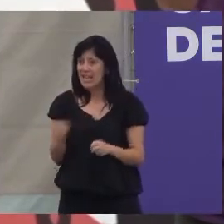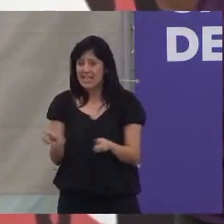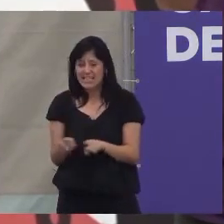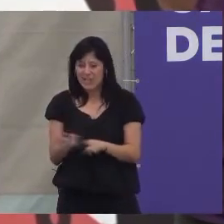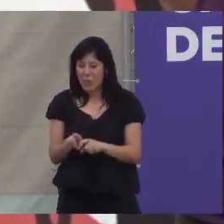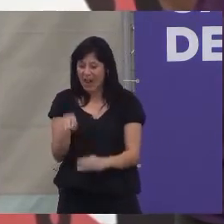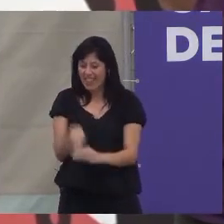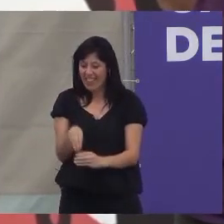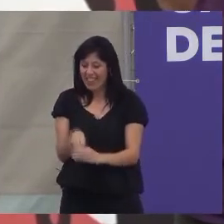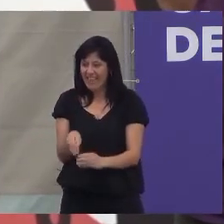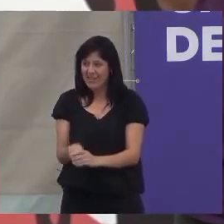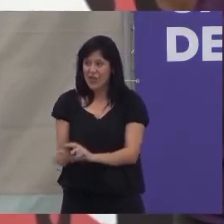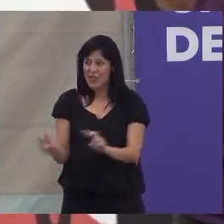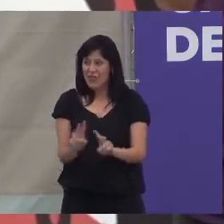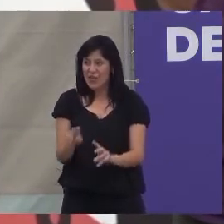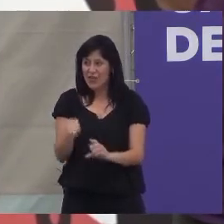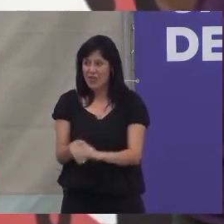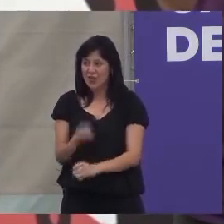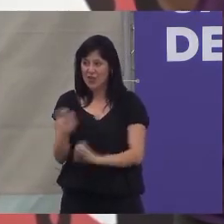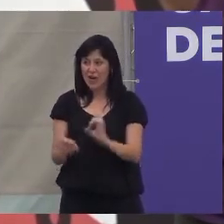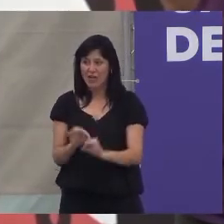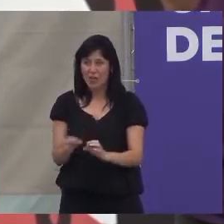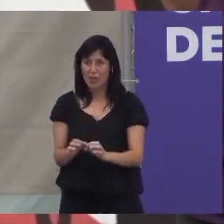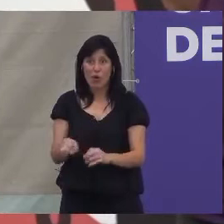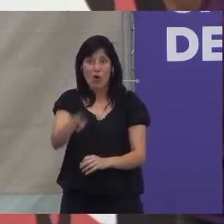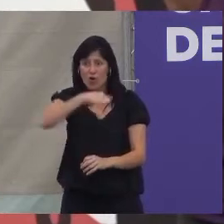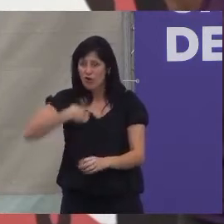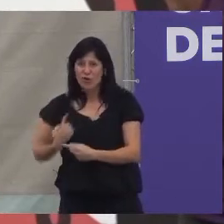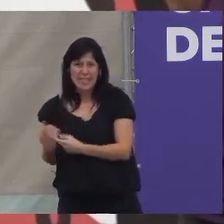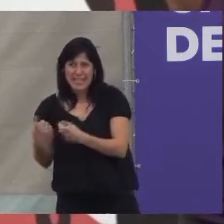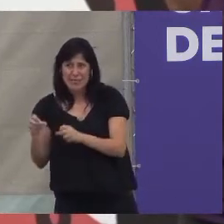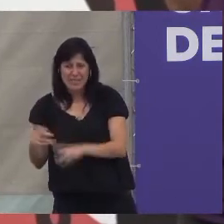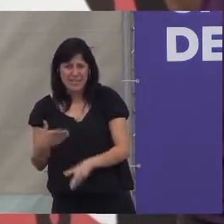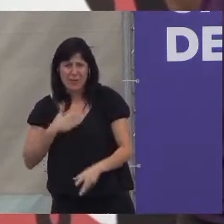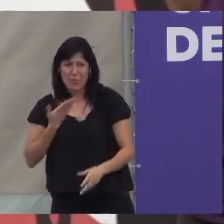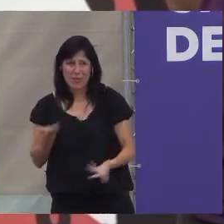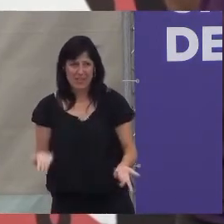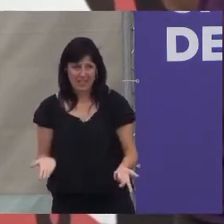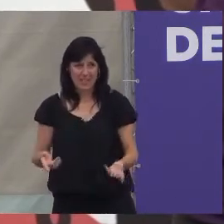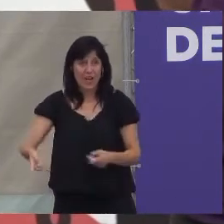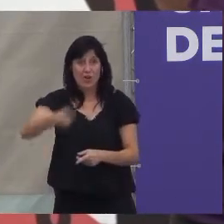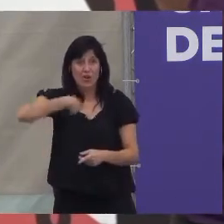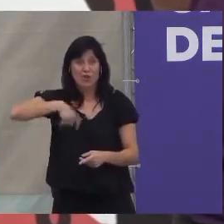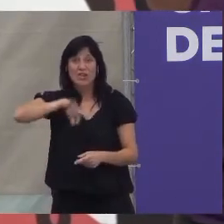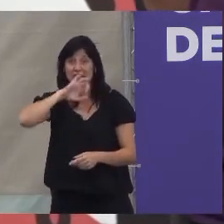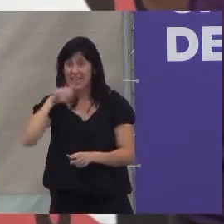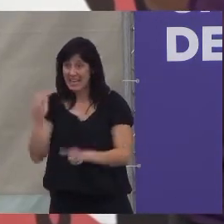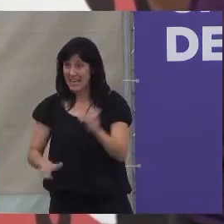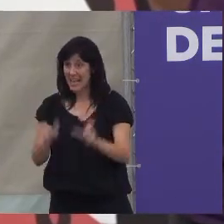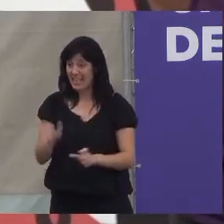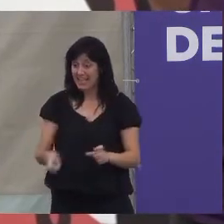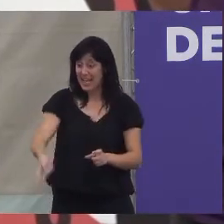organización. Somos las imprescindibles, somos la gente,